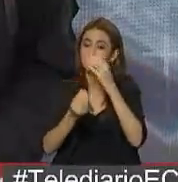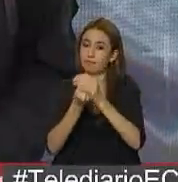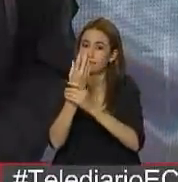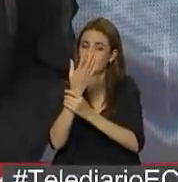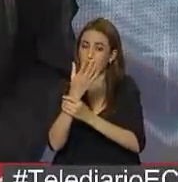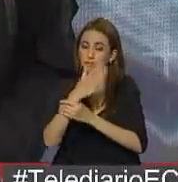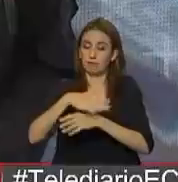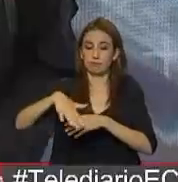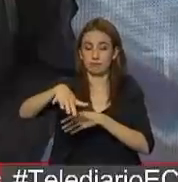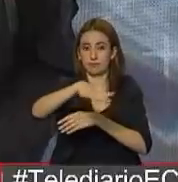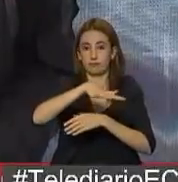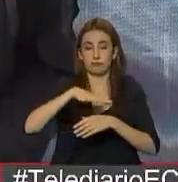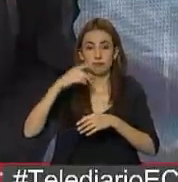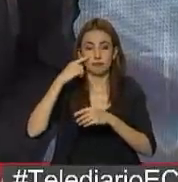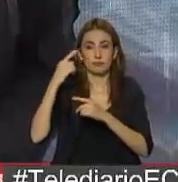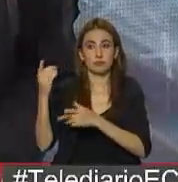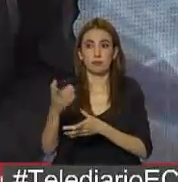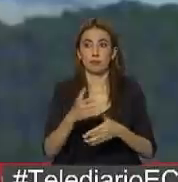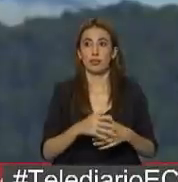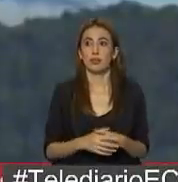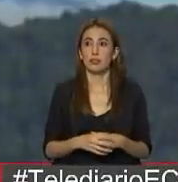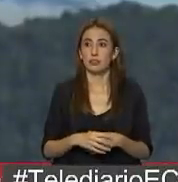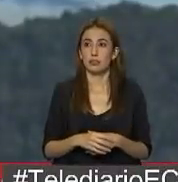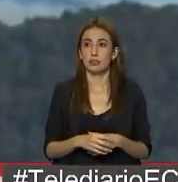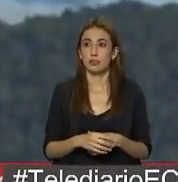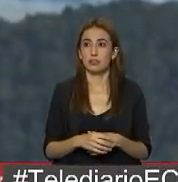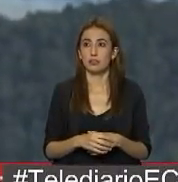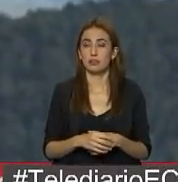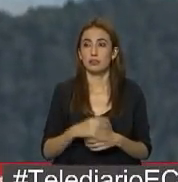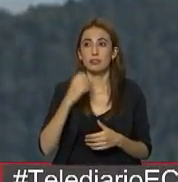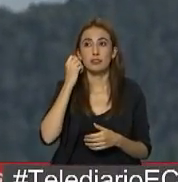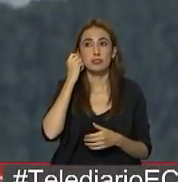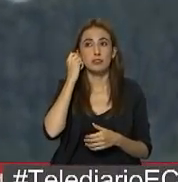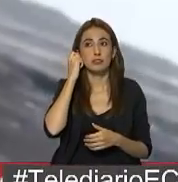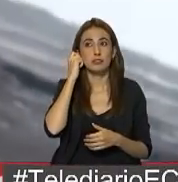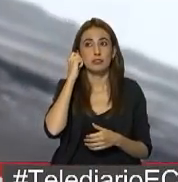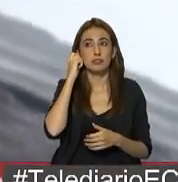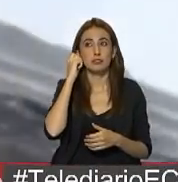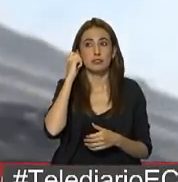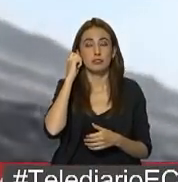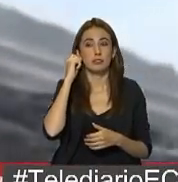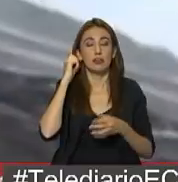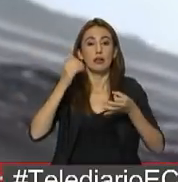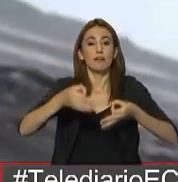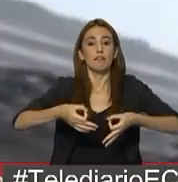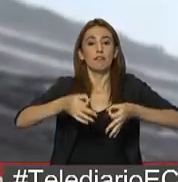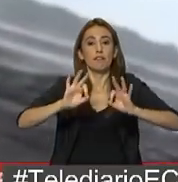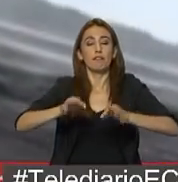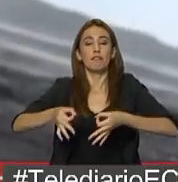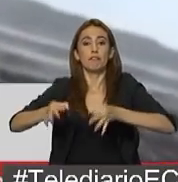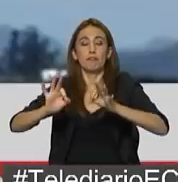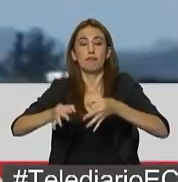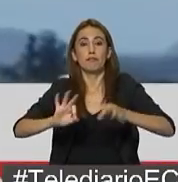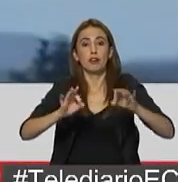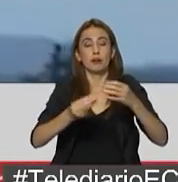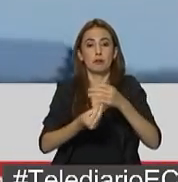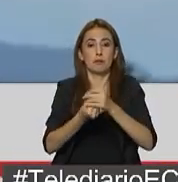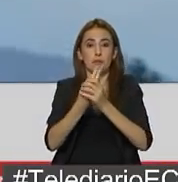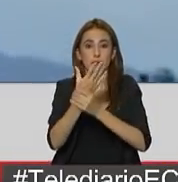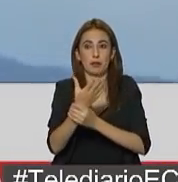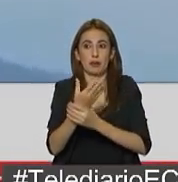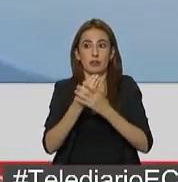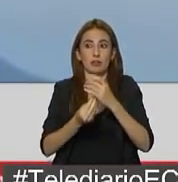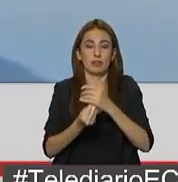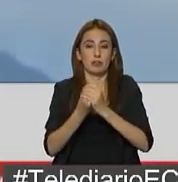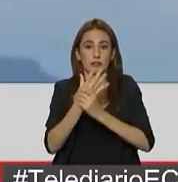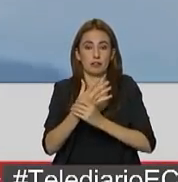localizado en el suroriente de nuestro país. La morfología del volcán Sangay, ubicado en la provincia de Morona, Santiago, está